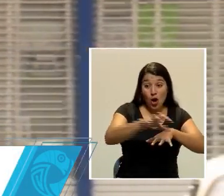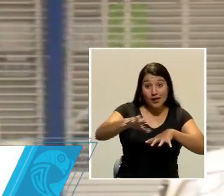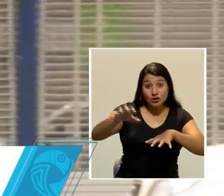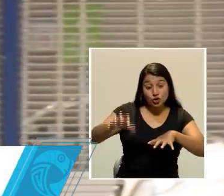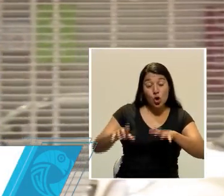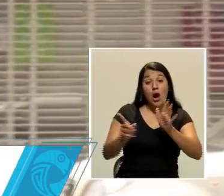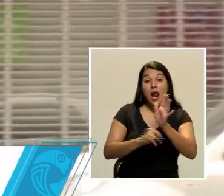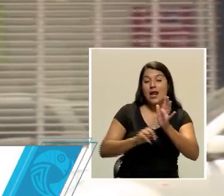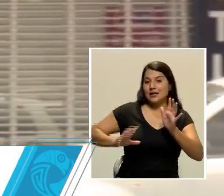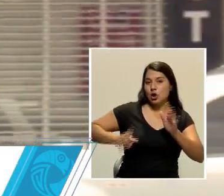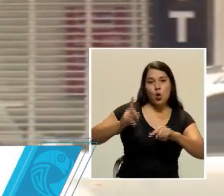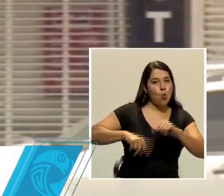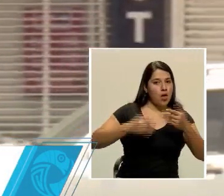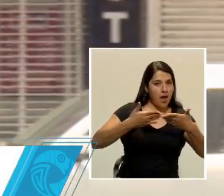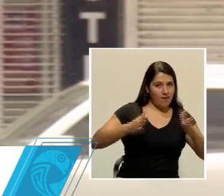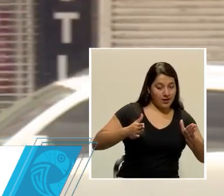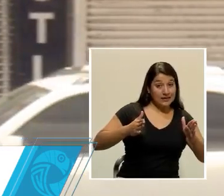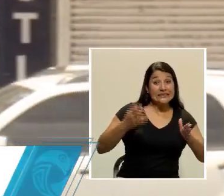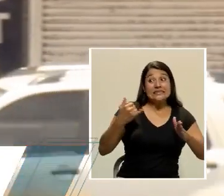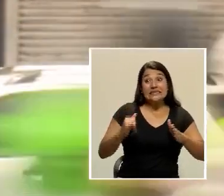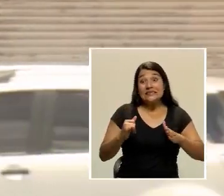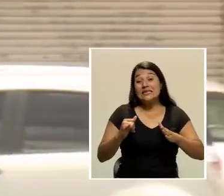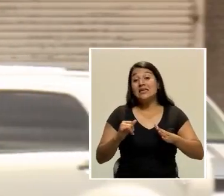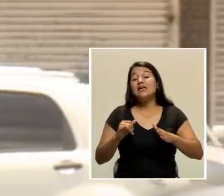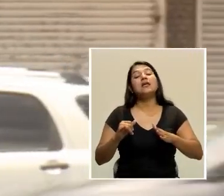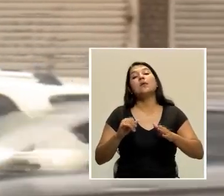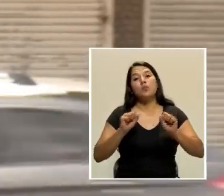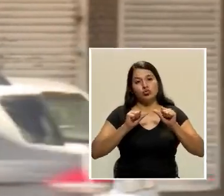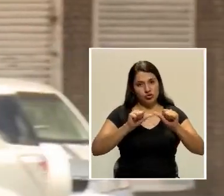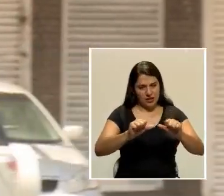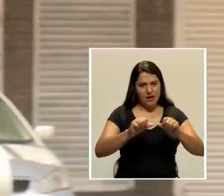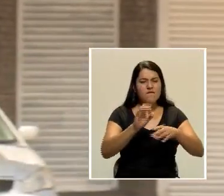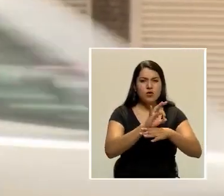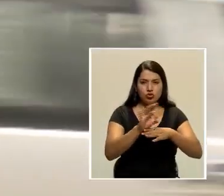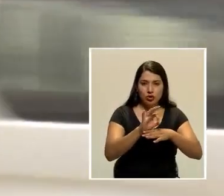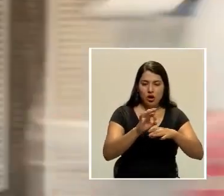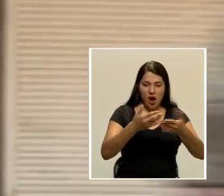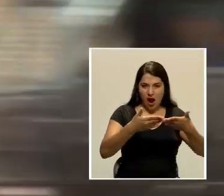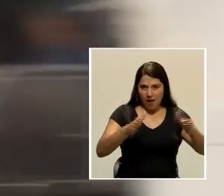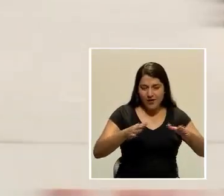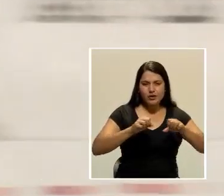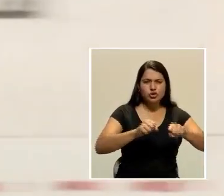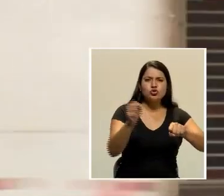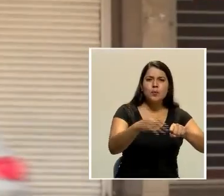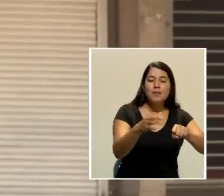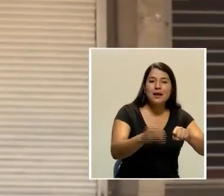fase de apertura que será del 22 al 30 de agosto. Esta medida implica que la mayoría de